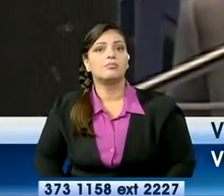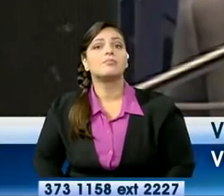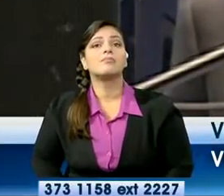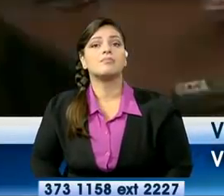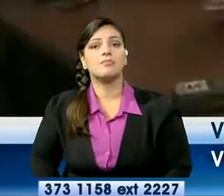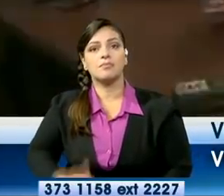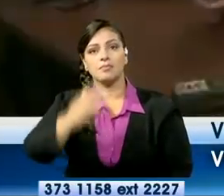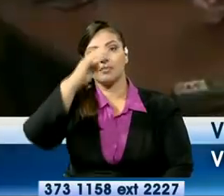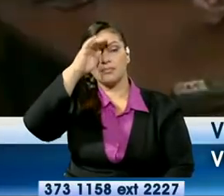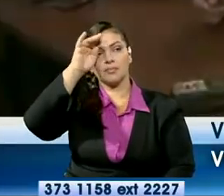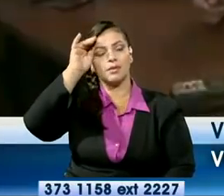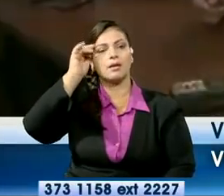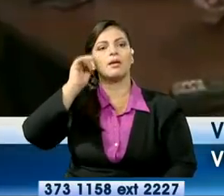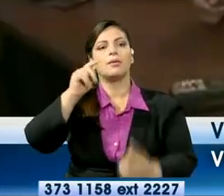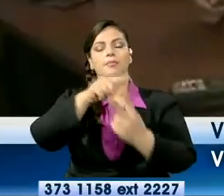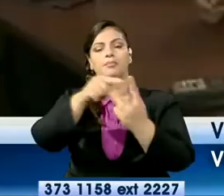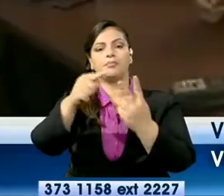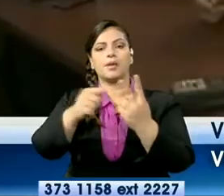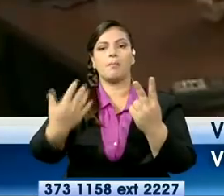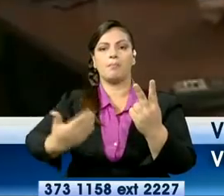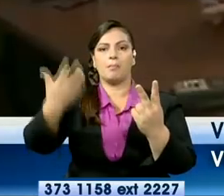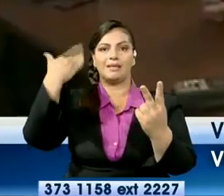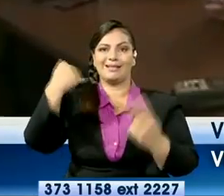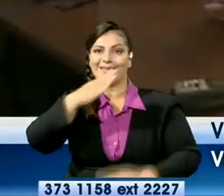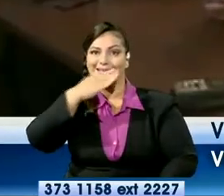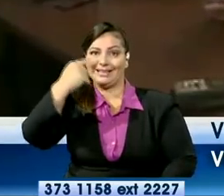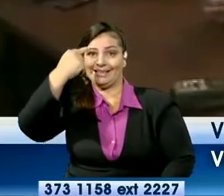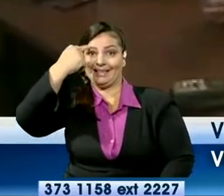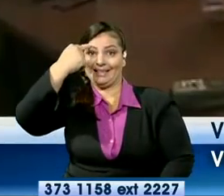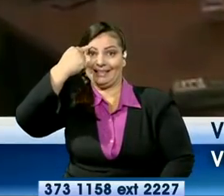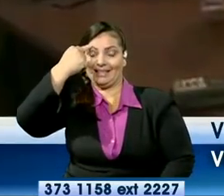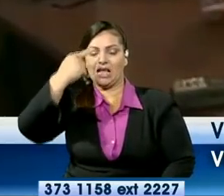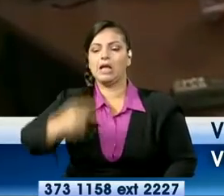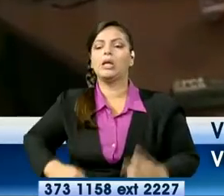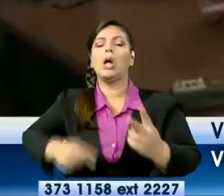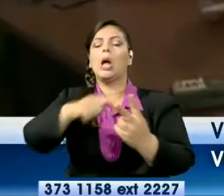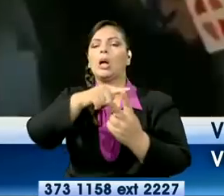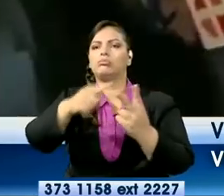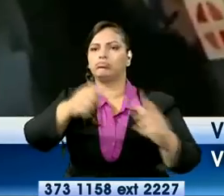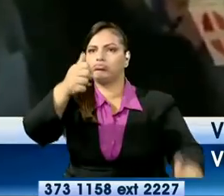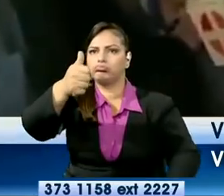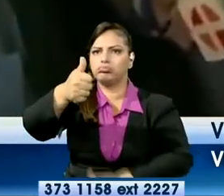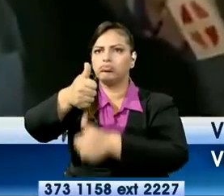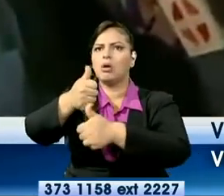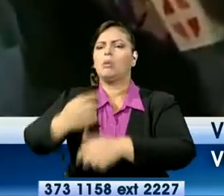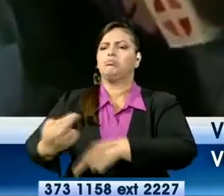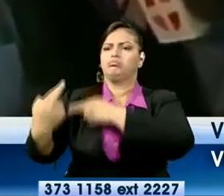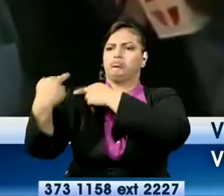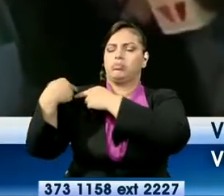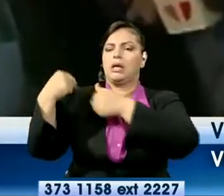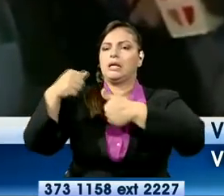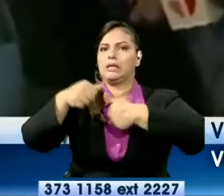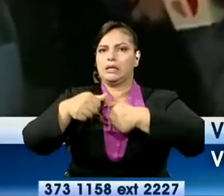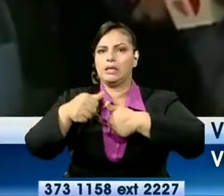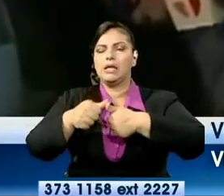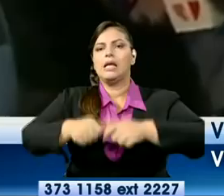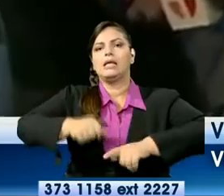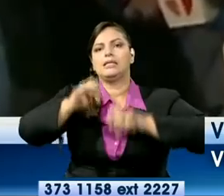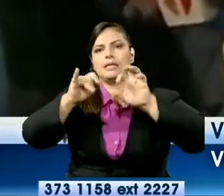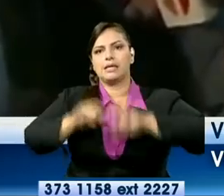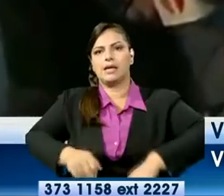la Administración Pública, Particular, no SECOM, pues, Ministerio de Turismo y Ministerio Coordinador de la